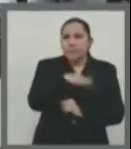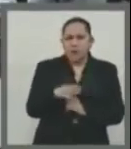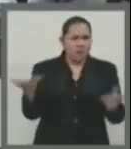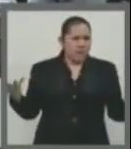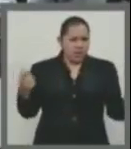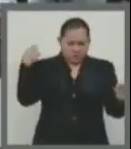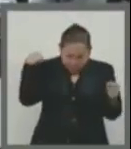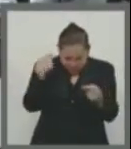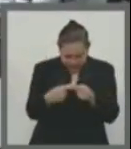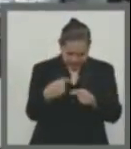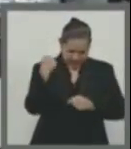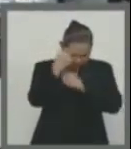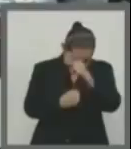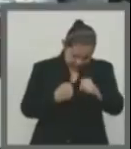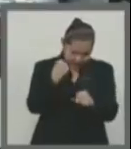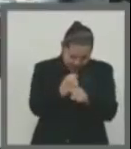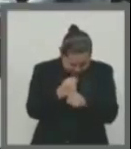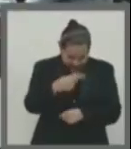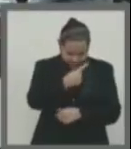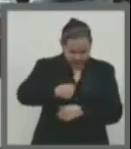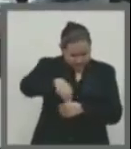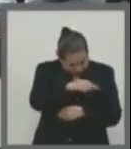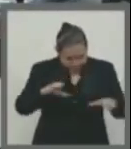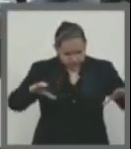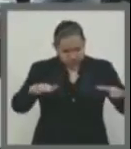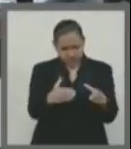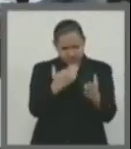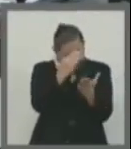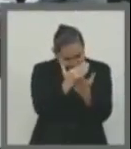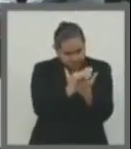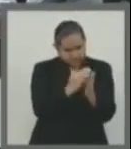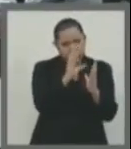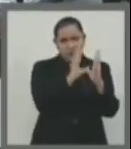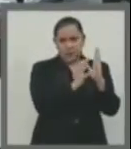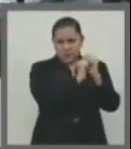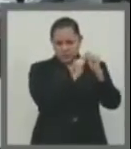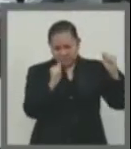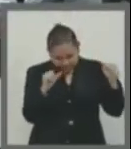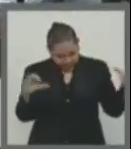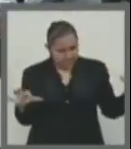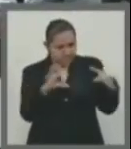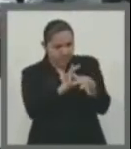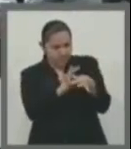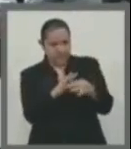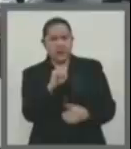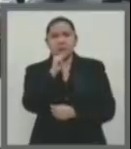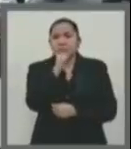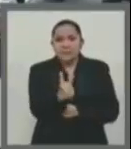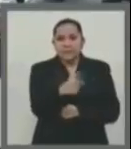durante años se haya pasado por encima del texto constitucional para la creación de